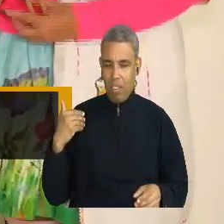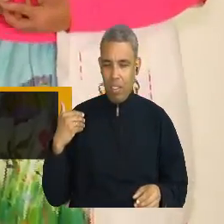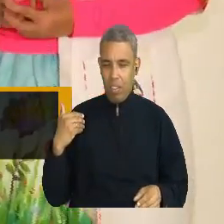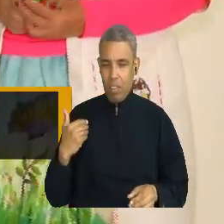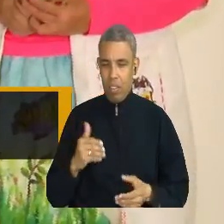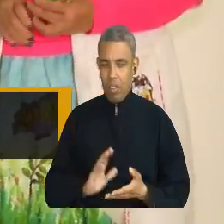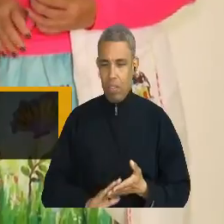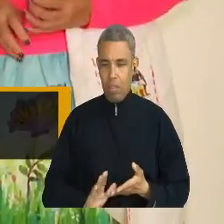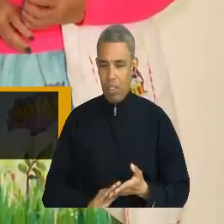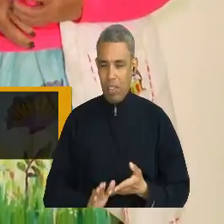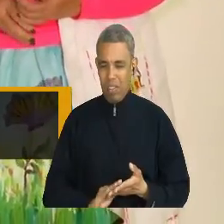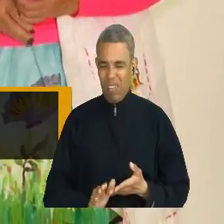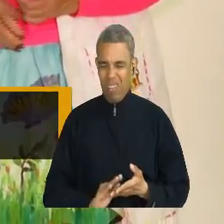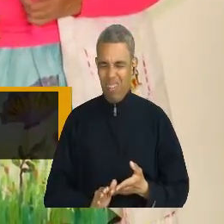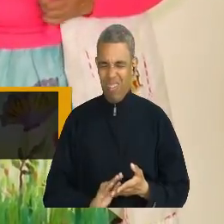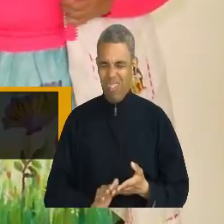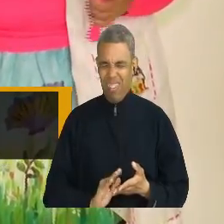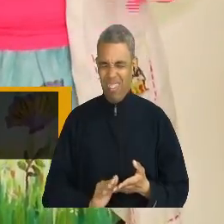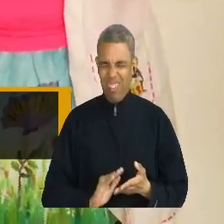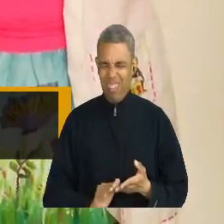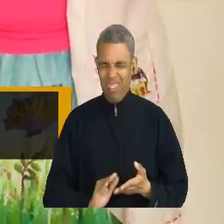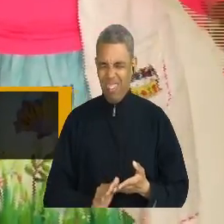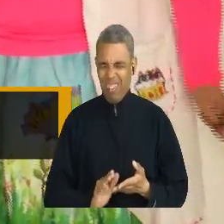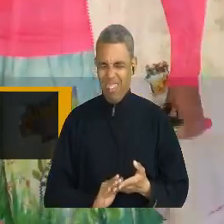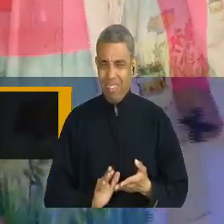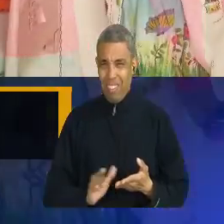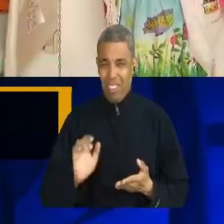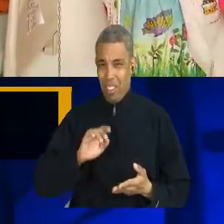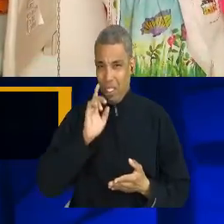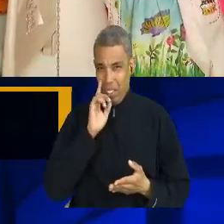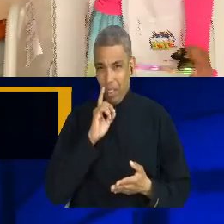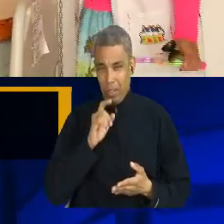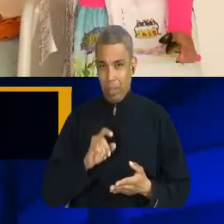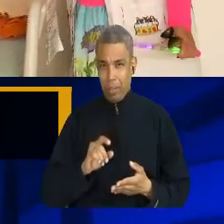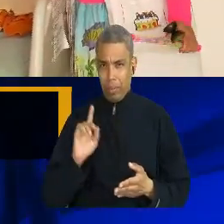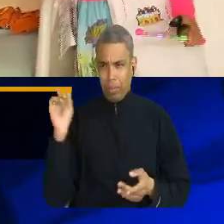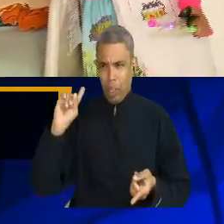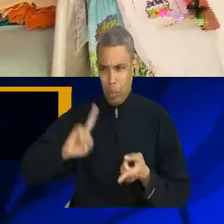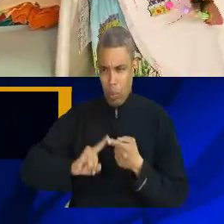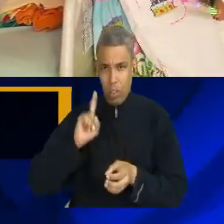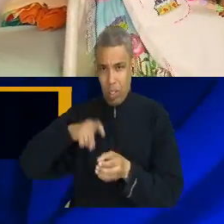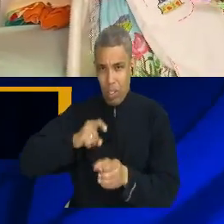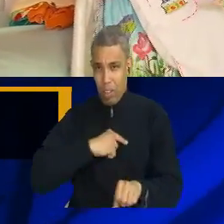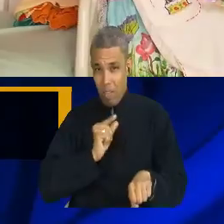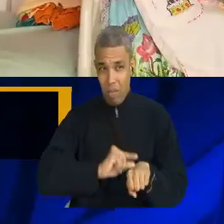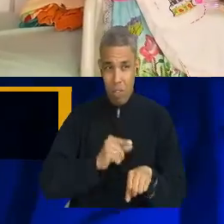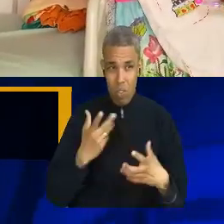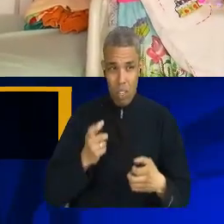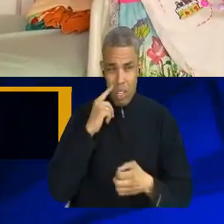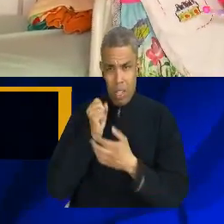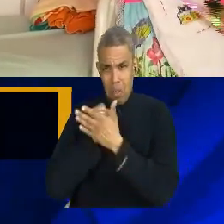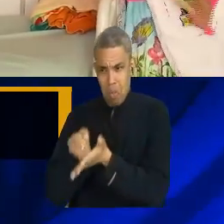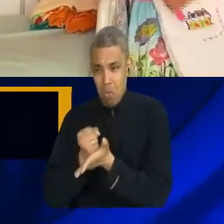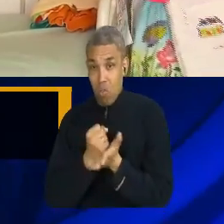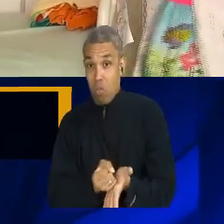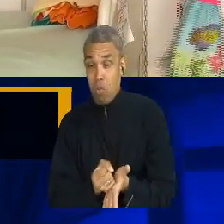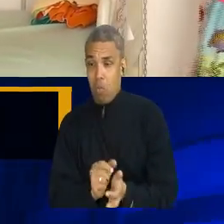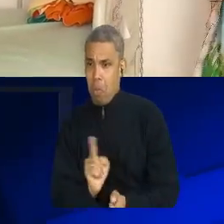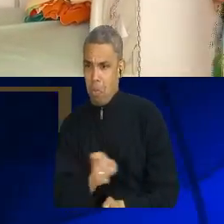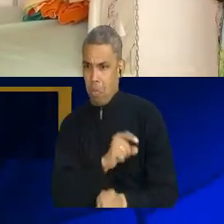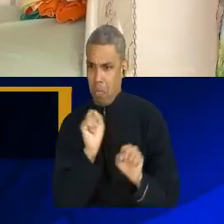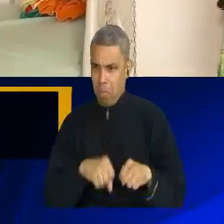enfermitas que puedan, ¿sí? Pero sin embargo es sacarles una sonrisa y decirles que vale la pena continuar. Y es